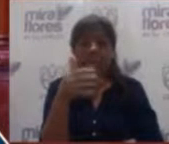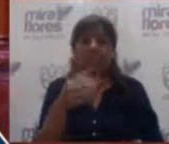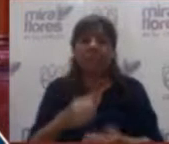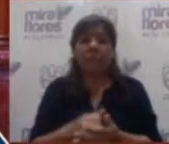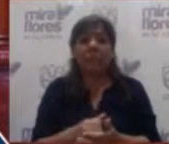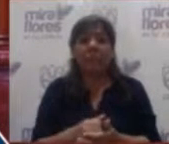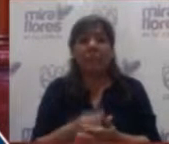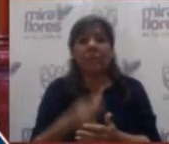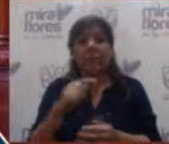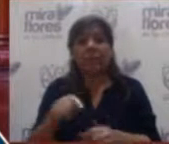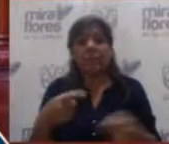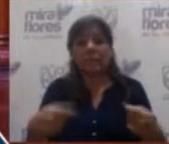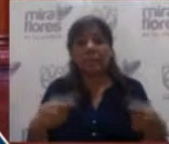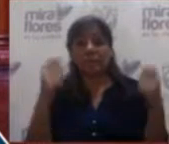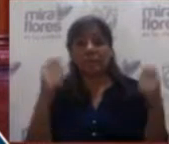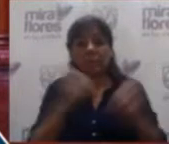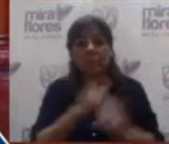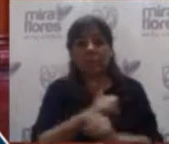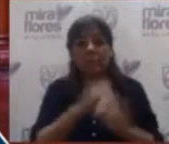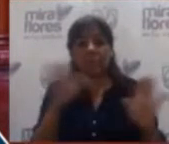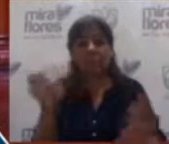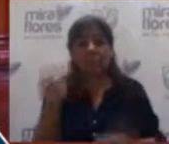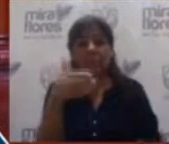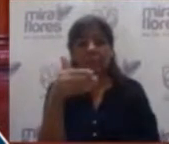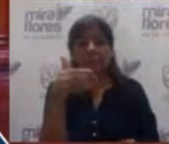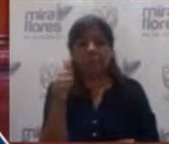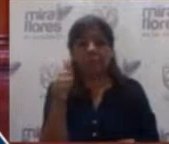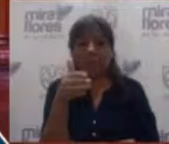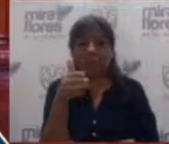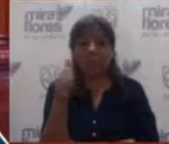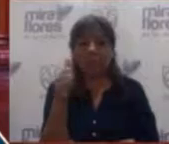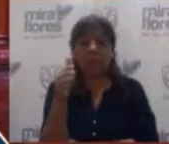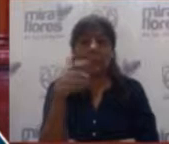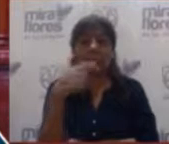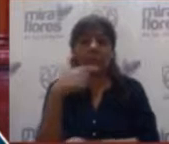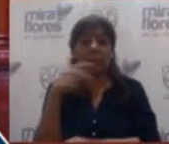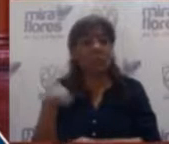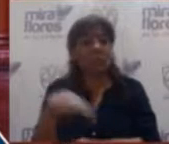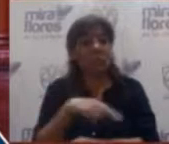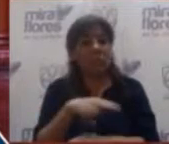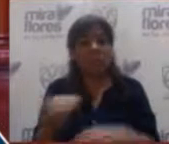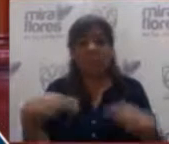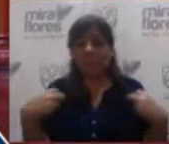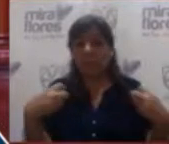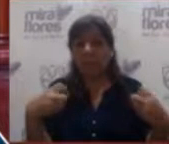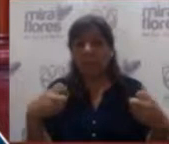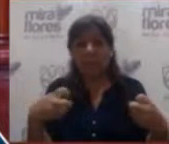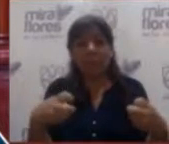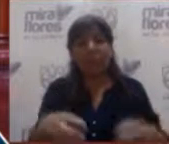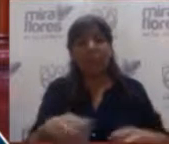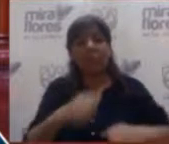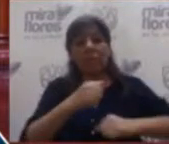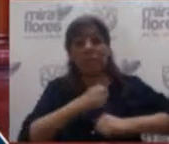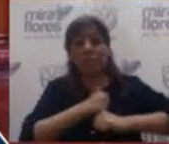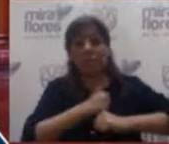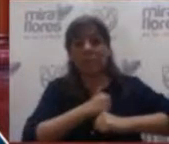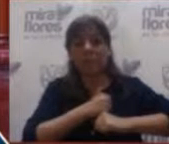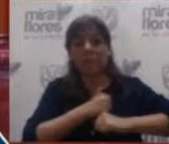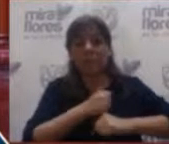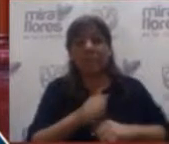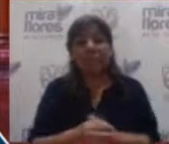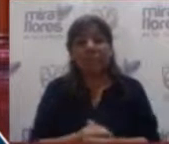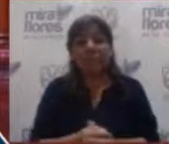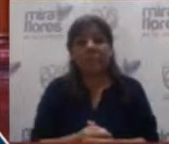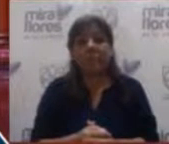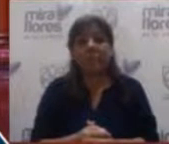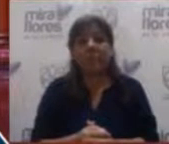fecha alusiva a la bandera y a los actos heroicos de nuestra Fuerza Armada también con relación a la misma. Bien,